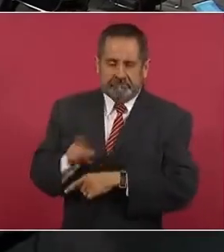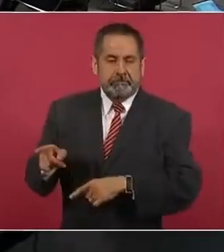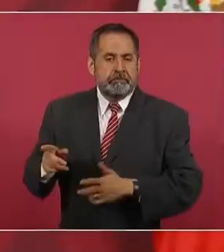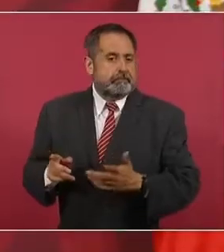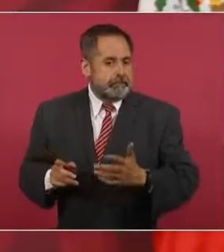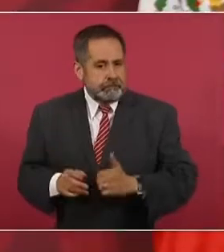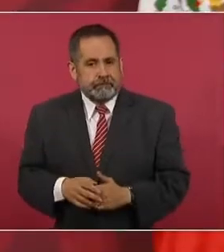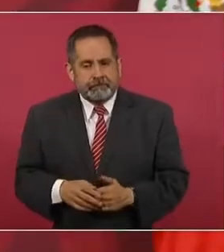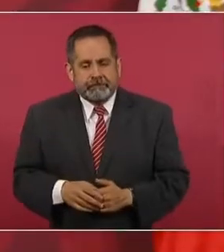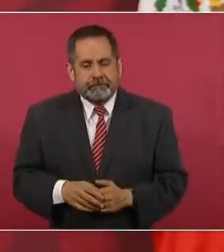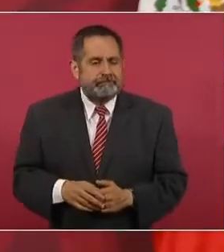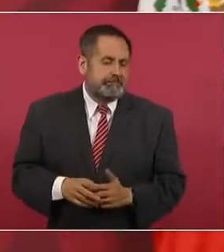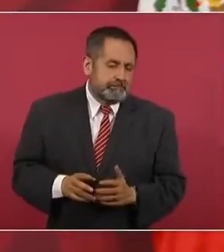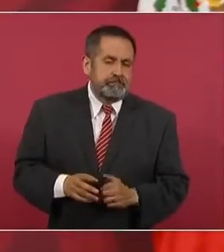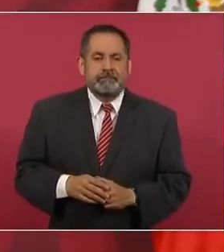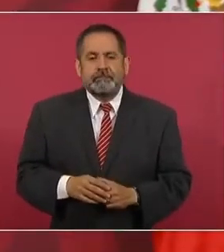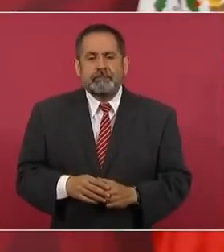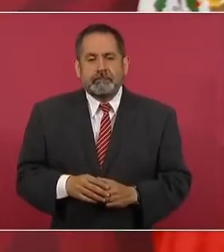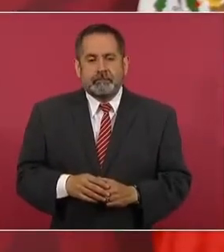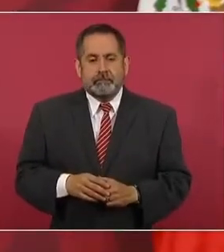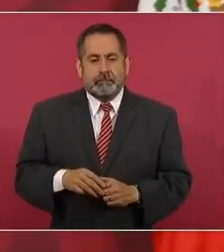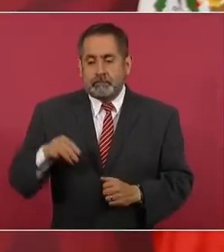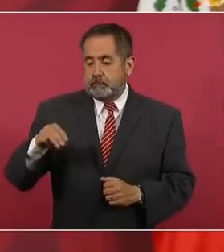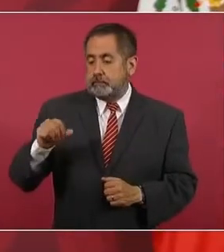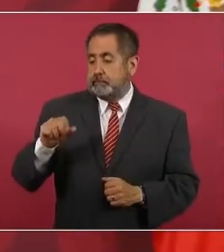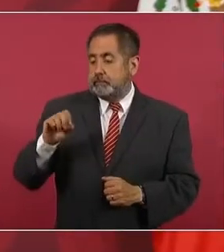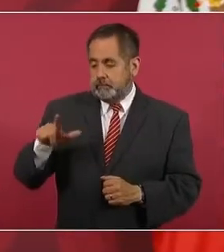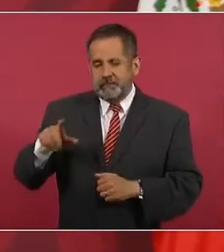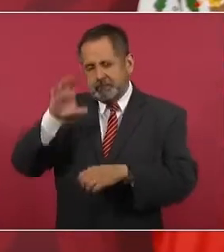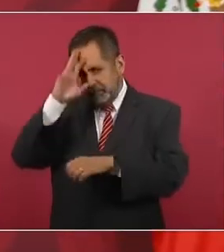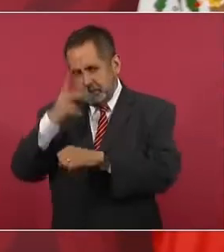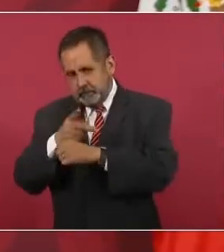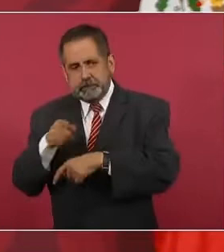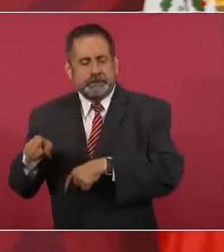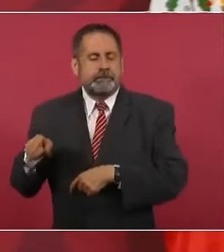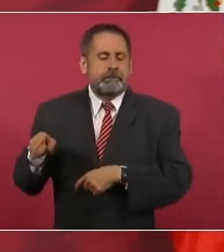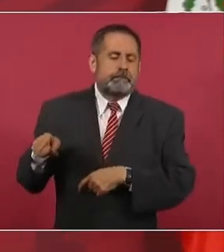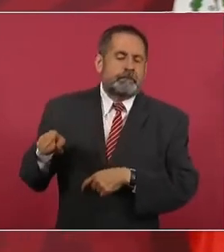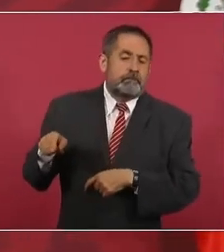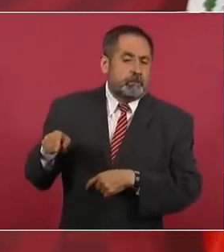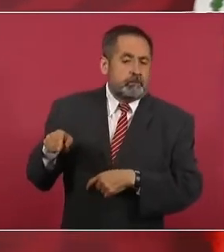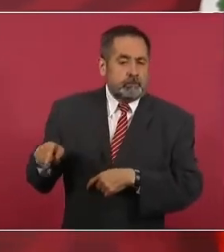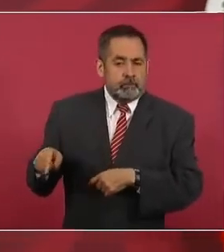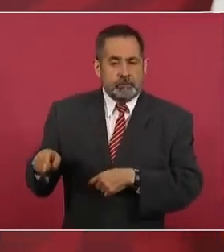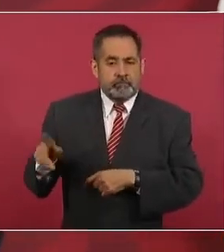Entonces ya cuando Manuel González estaba